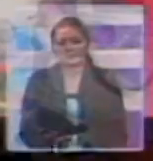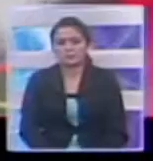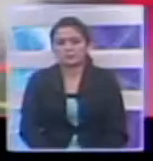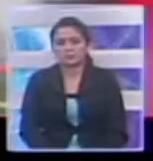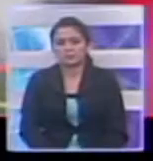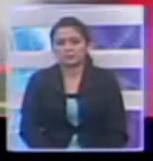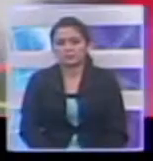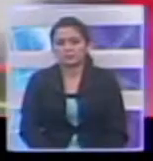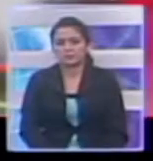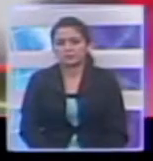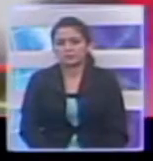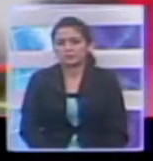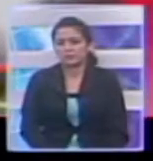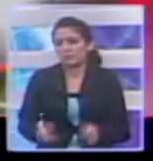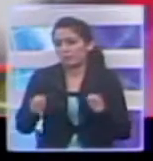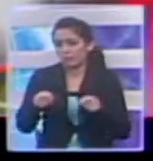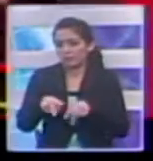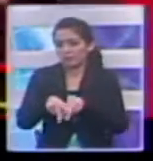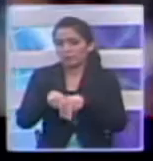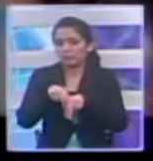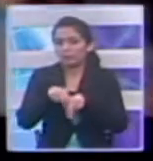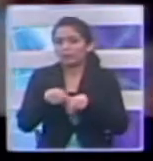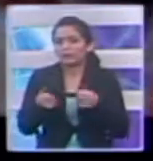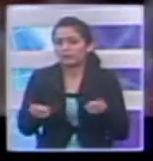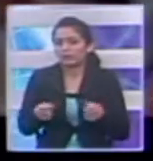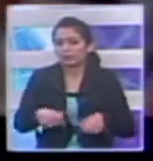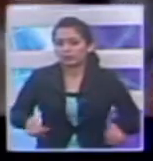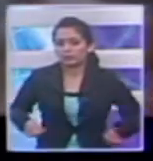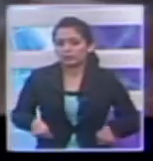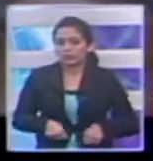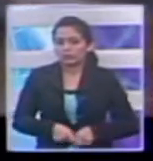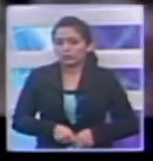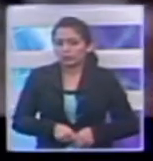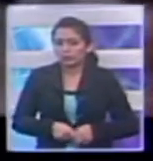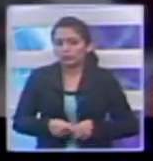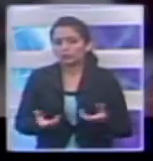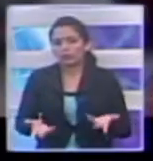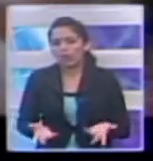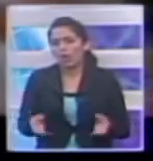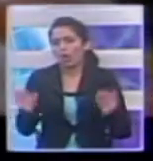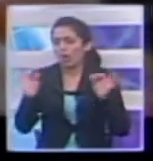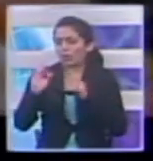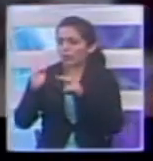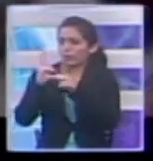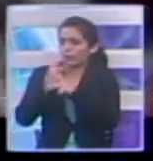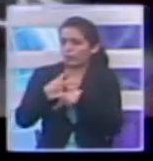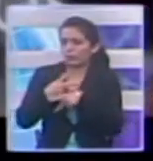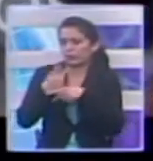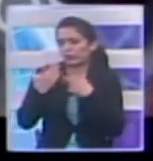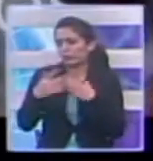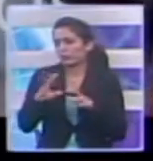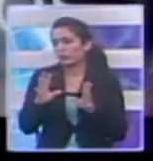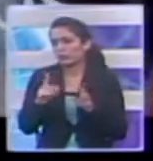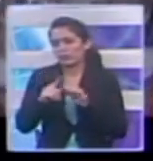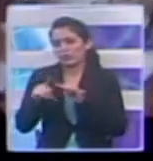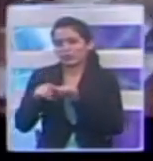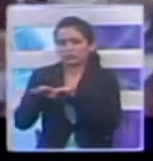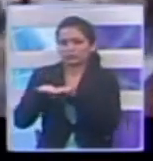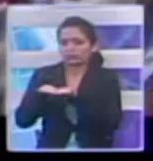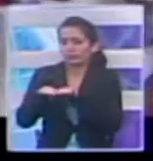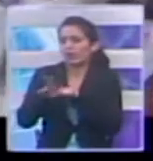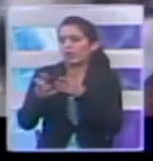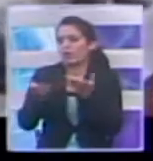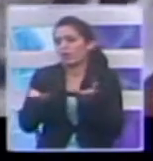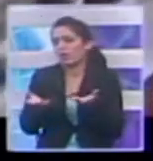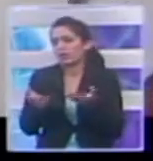como pueden ser pantalones, que pueden ser también un cinturones, que pueden ser todo lo que es de la línea de confecciones, que también hace